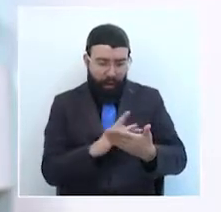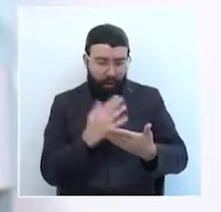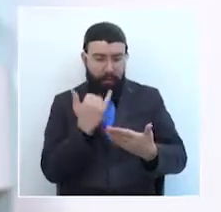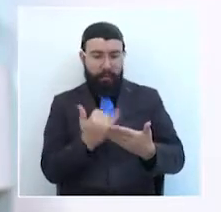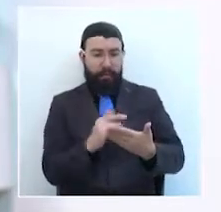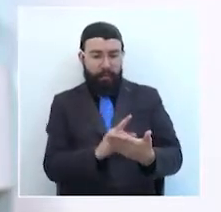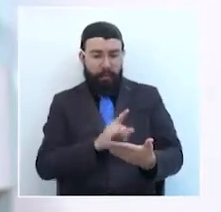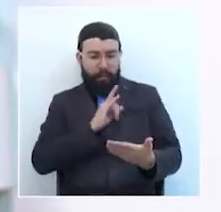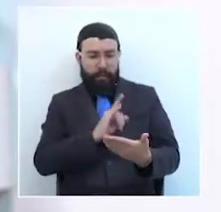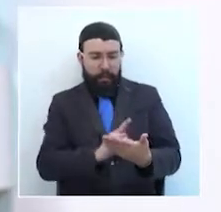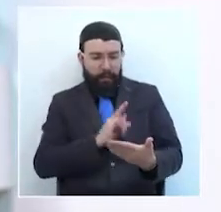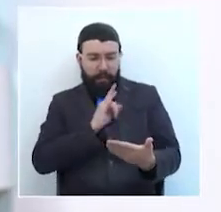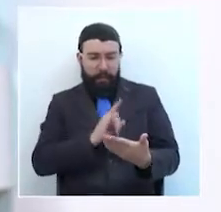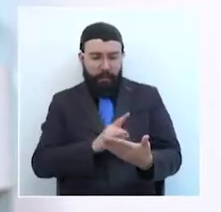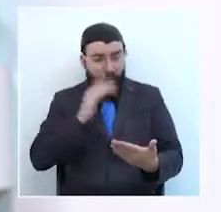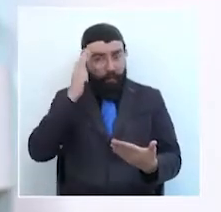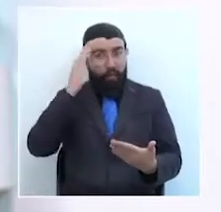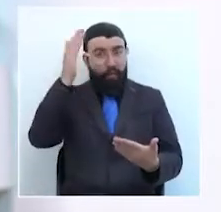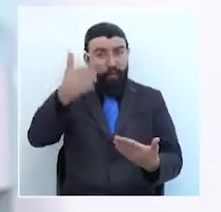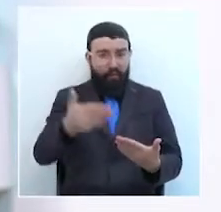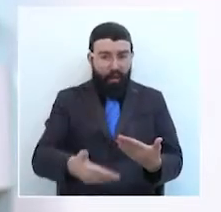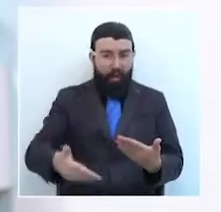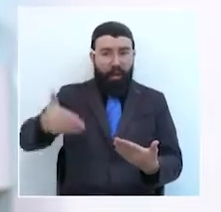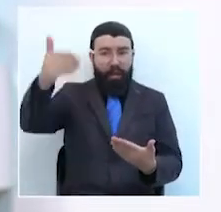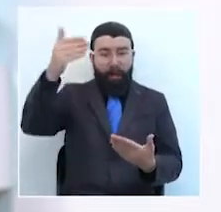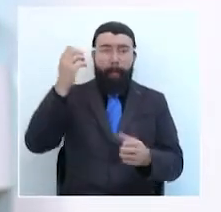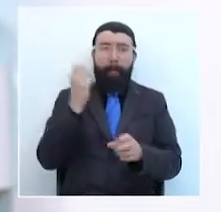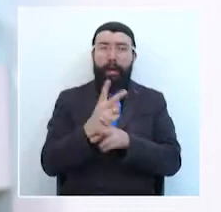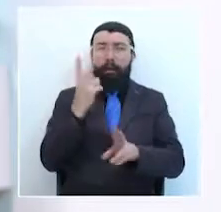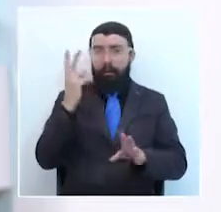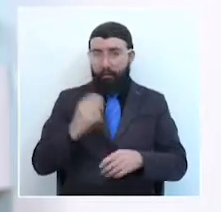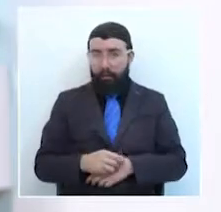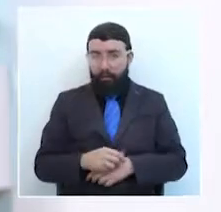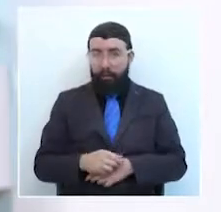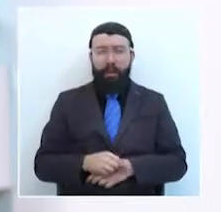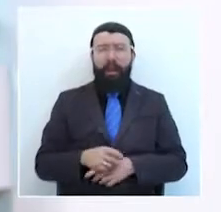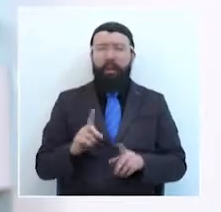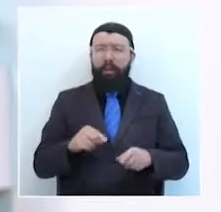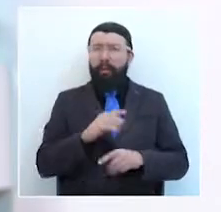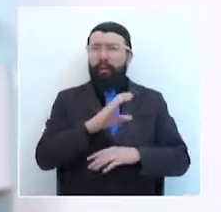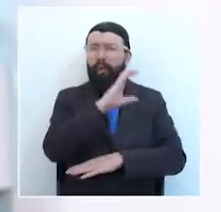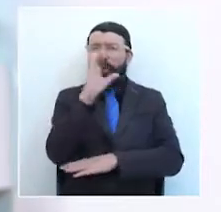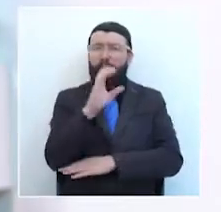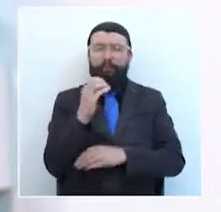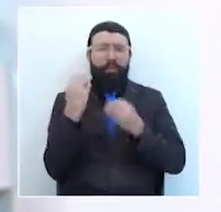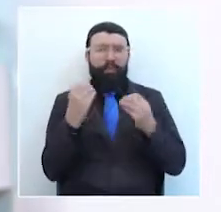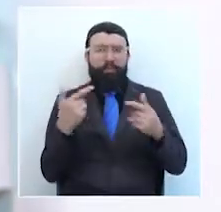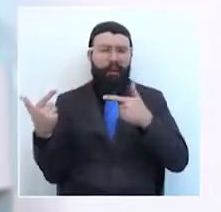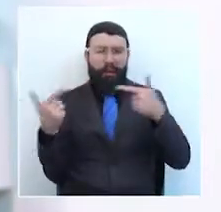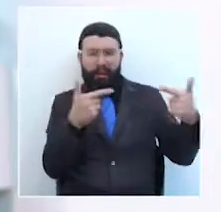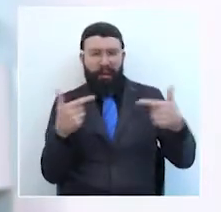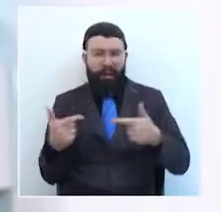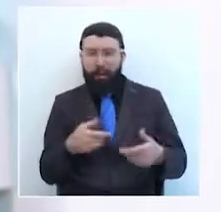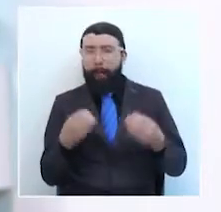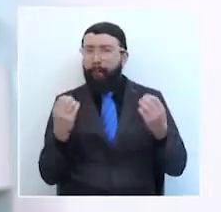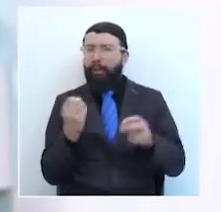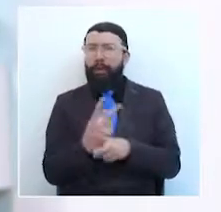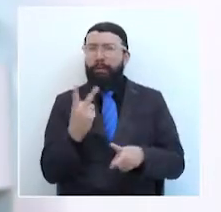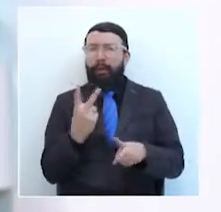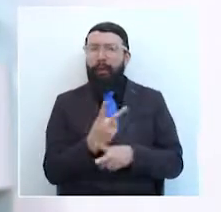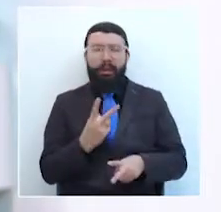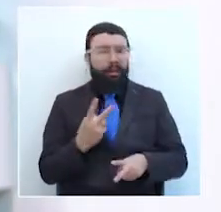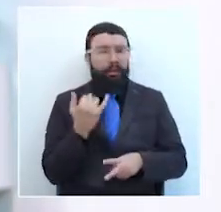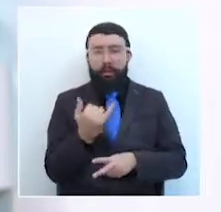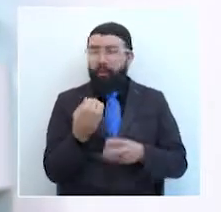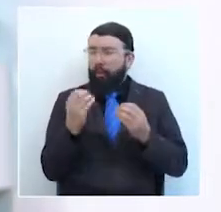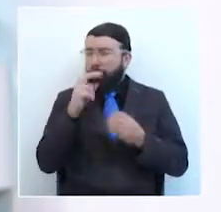conseguir y peor aún en un país como colombia de tanta violencia cuando tantos niños